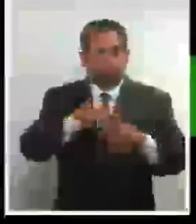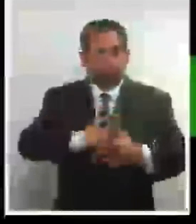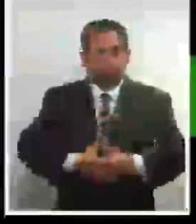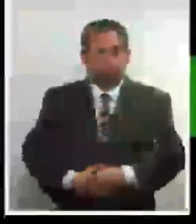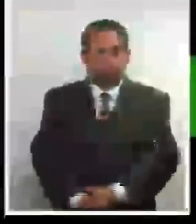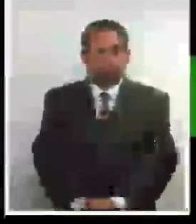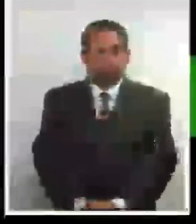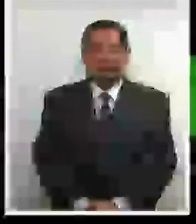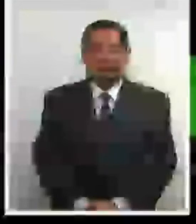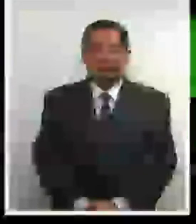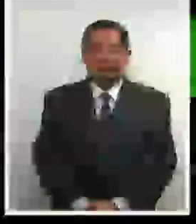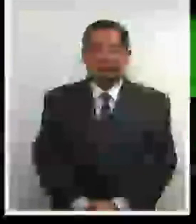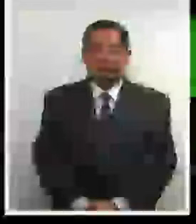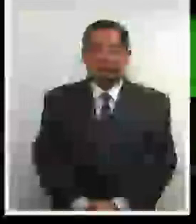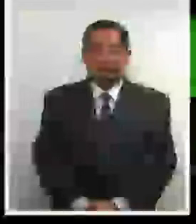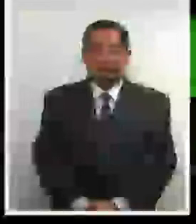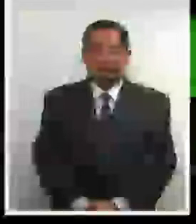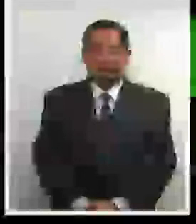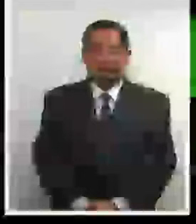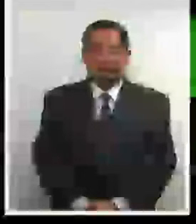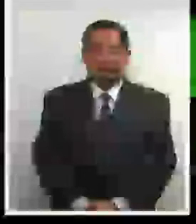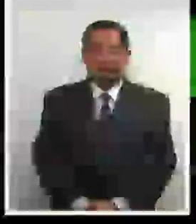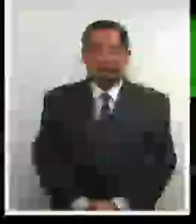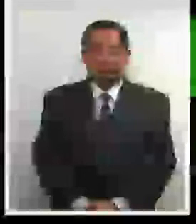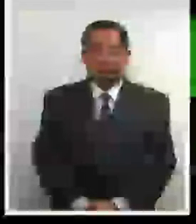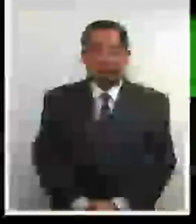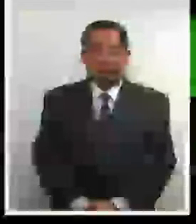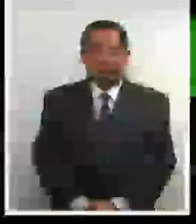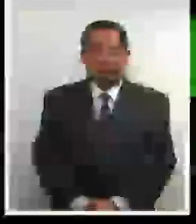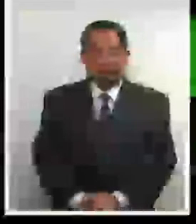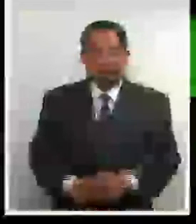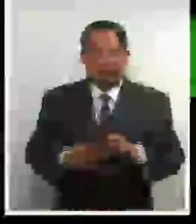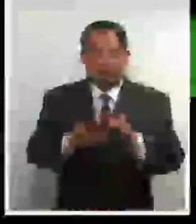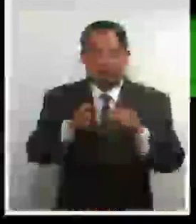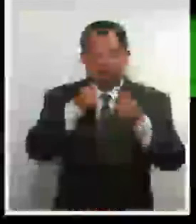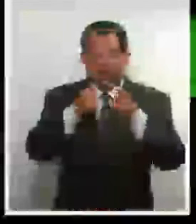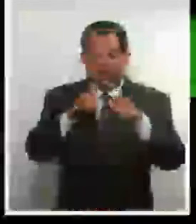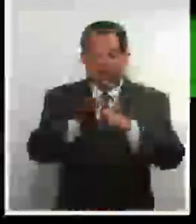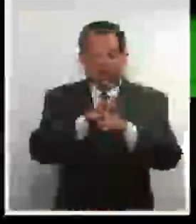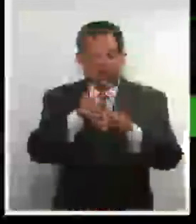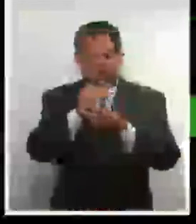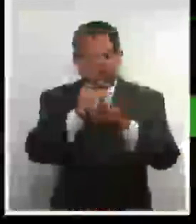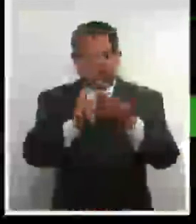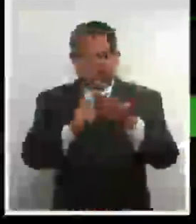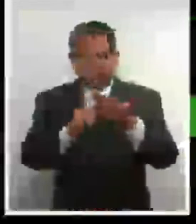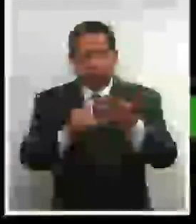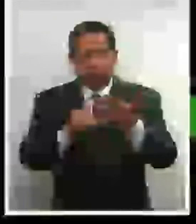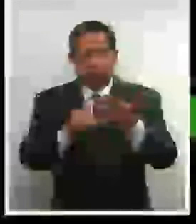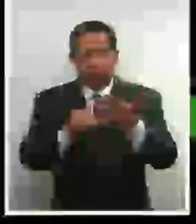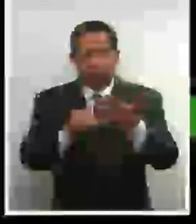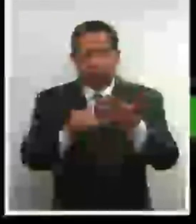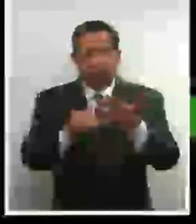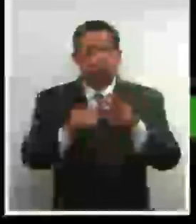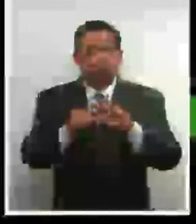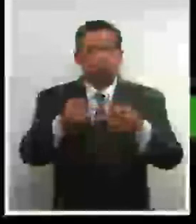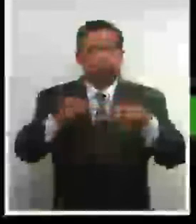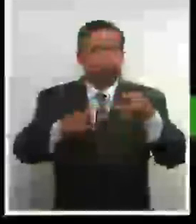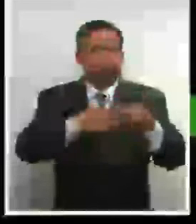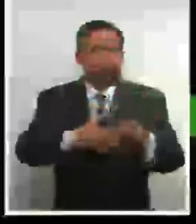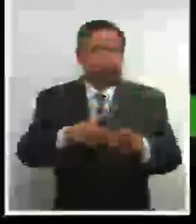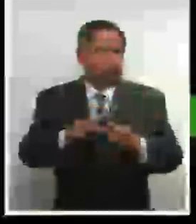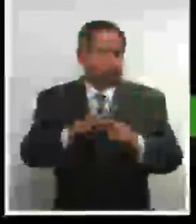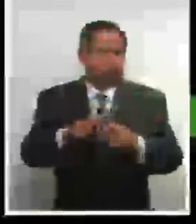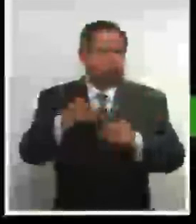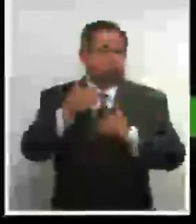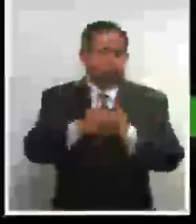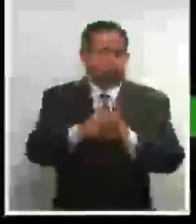Justicia, en el cual señala que el Ministerio Público de la Ciudad de México se organizará en una Fiscalía General de Justicia como